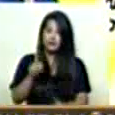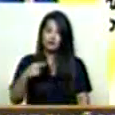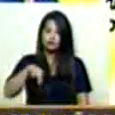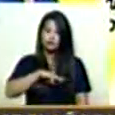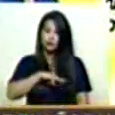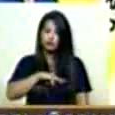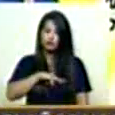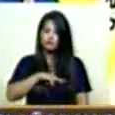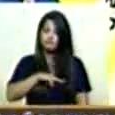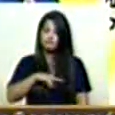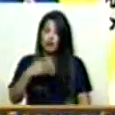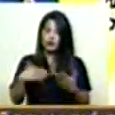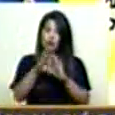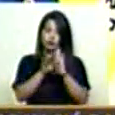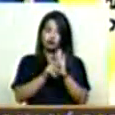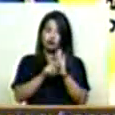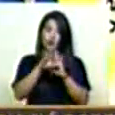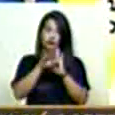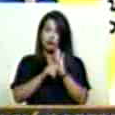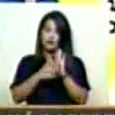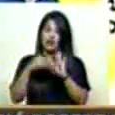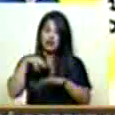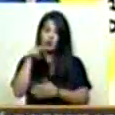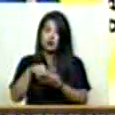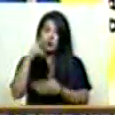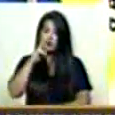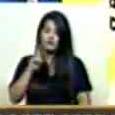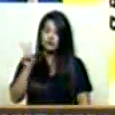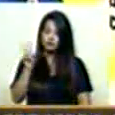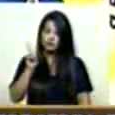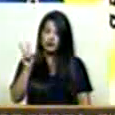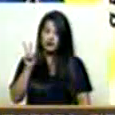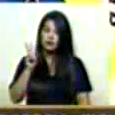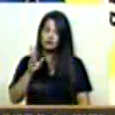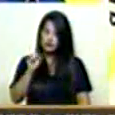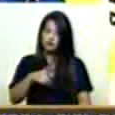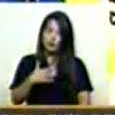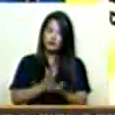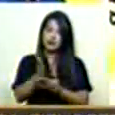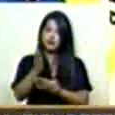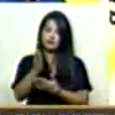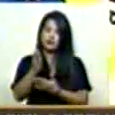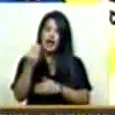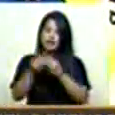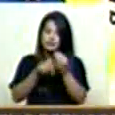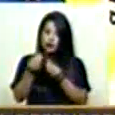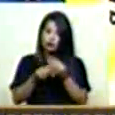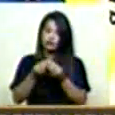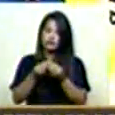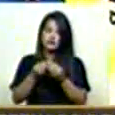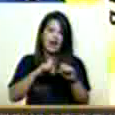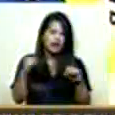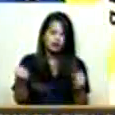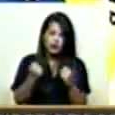con esta constitución de la república bolivariana de venezuela vamos a seguir realizando todas las acciones